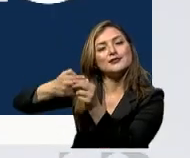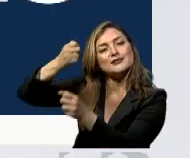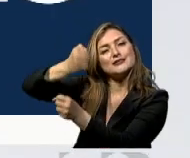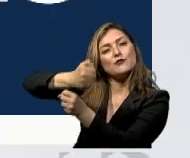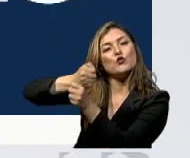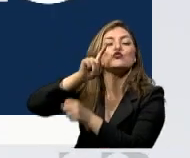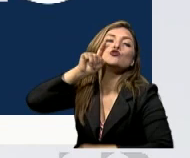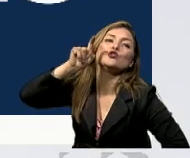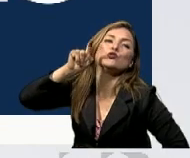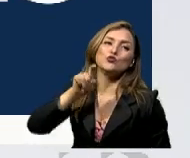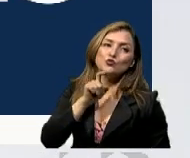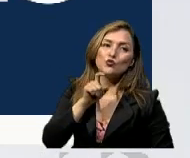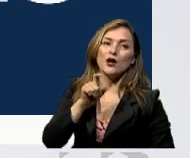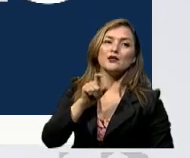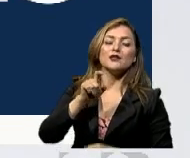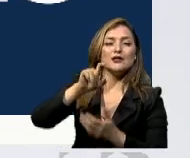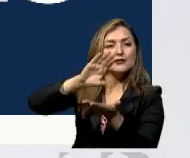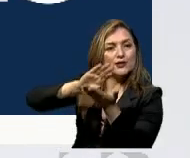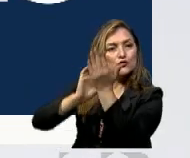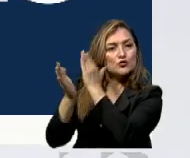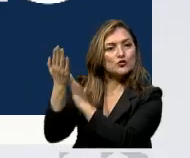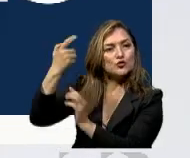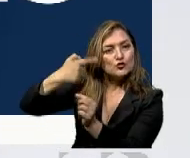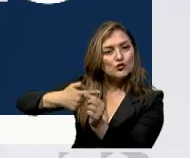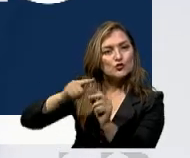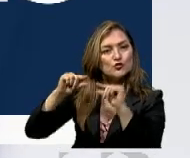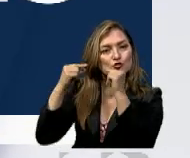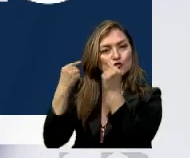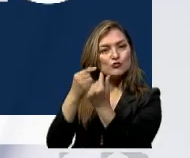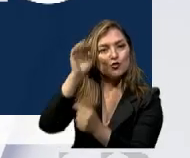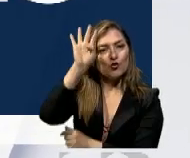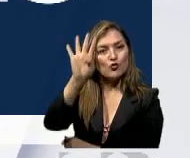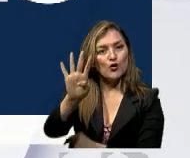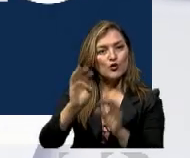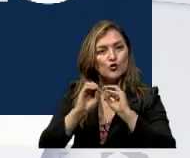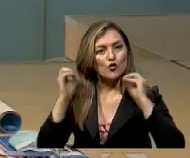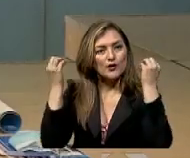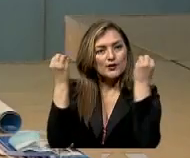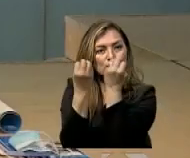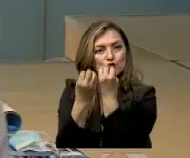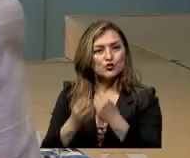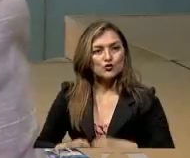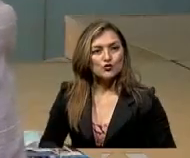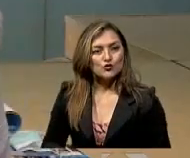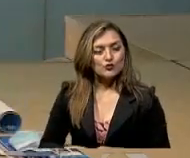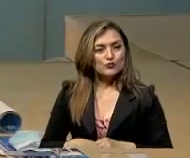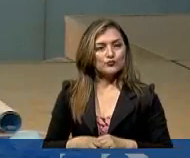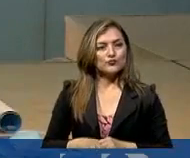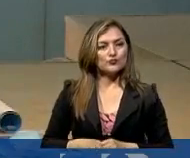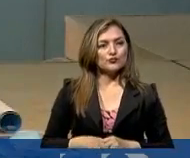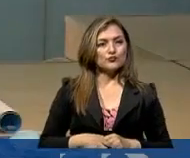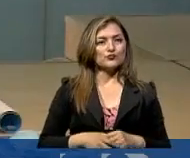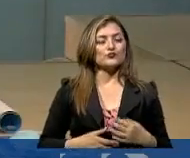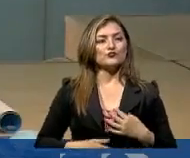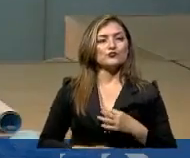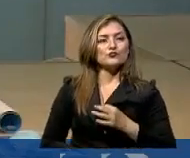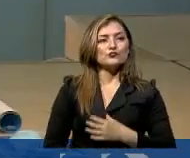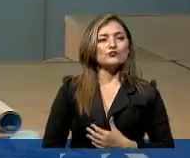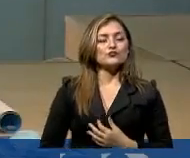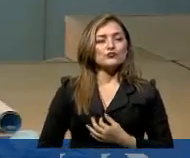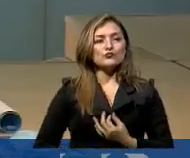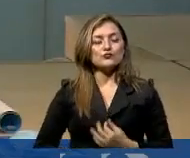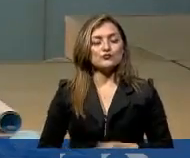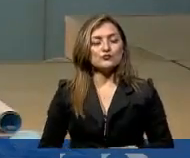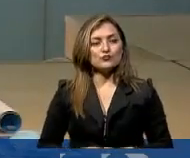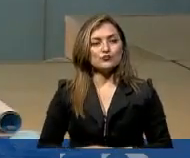ejerciendo la actividad sexual en el casco colonial, agrupadas en 4 organizaciones. Las condiciones, lamentablemente,